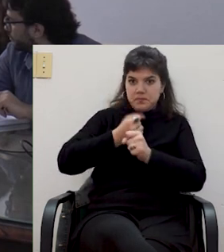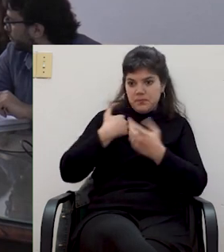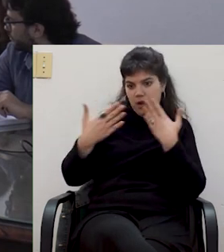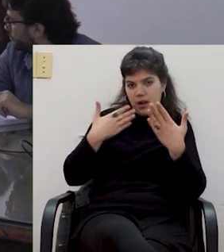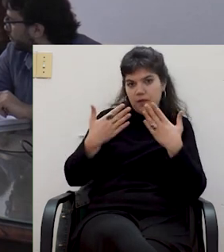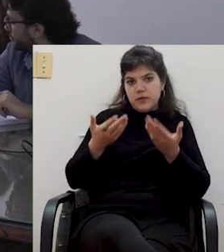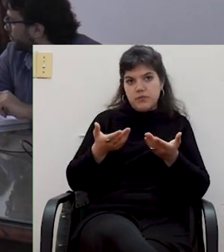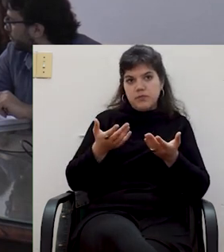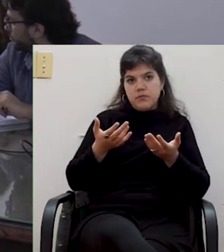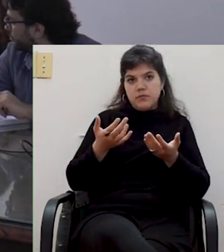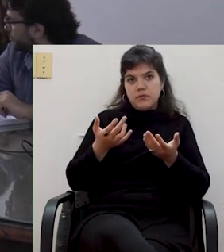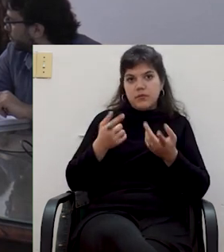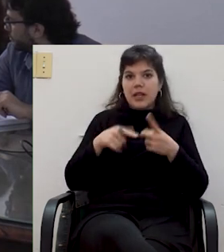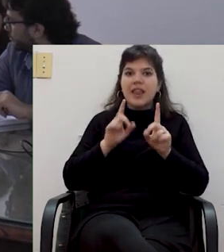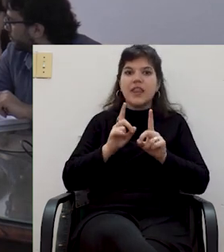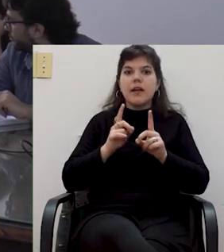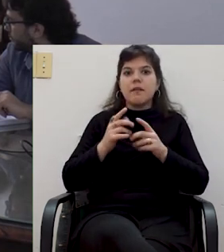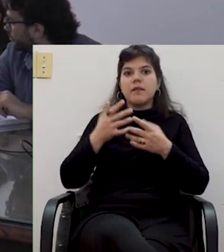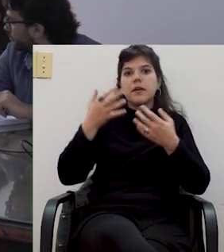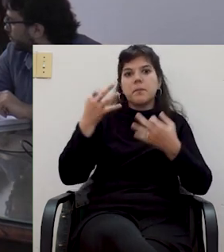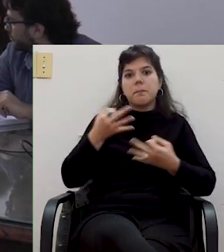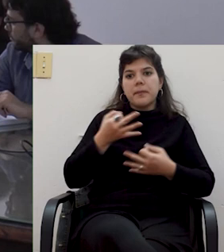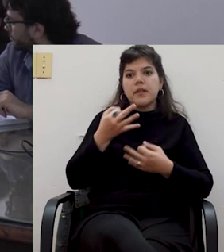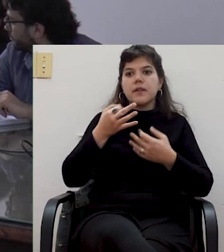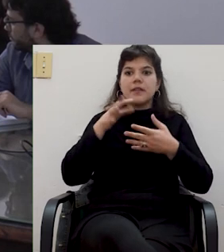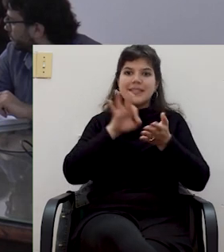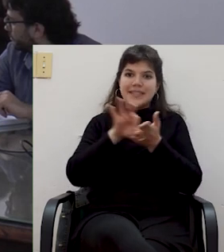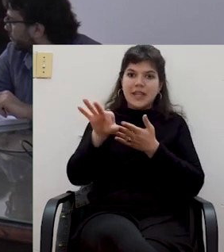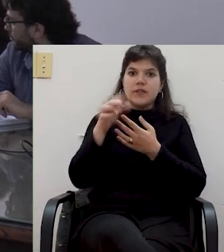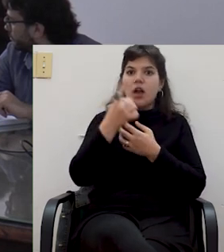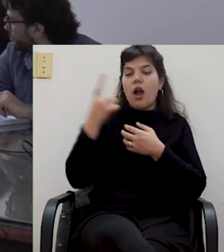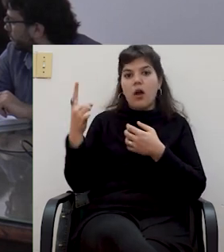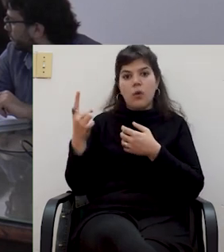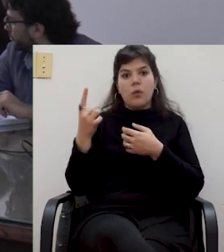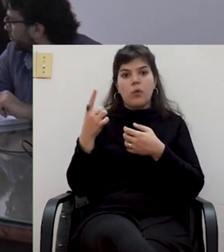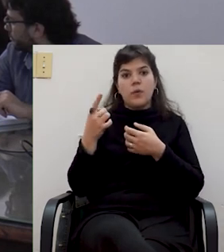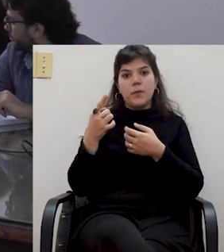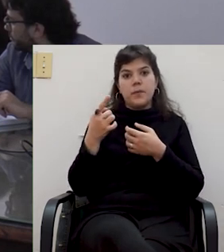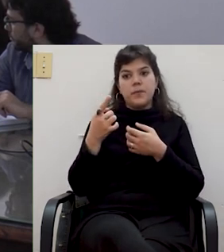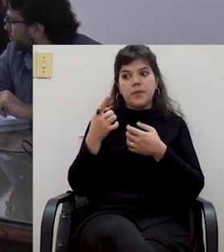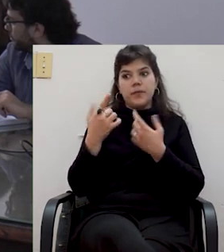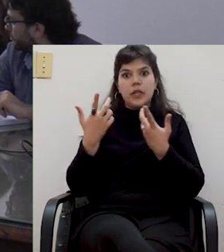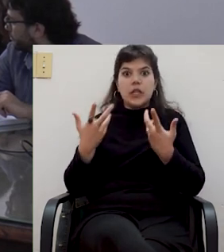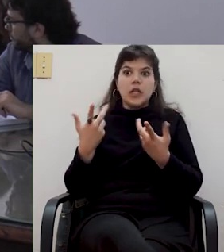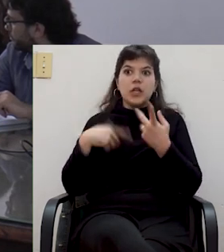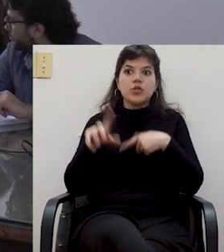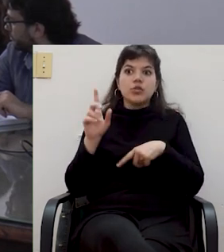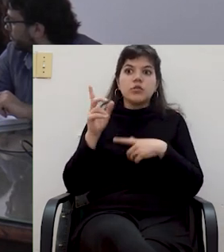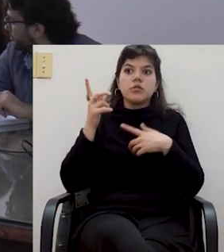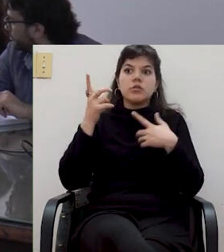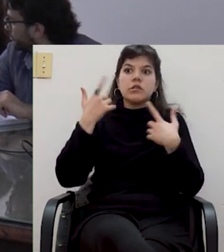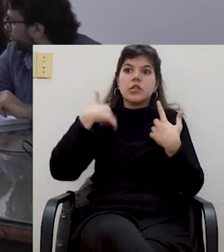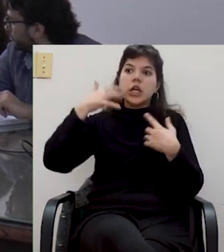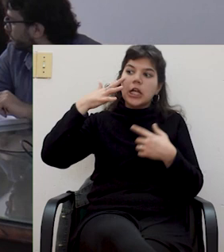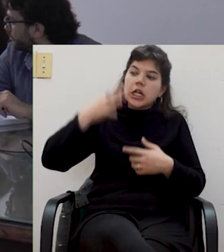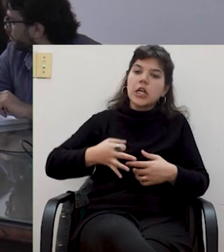en las particularidades y singularidades de cada servicio, ¿no? Entonces, creo